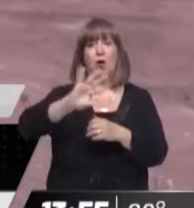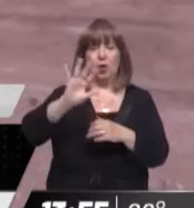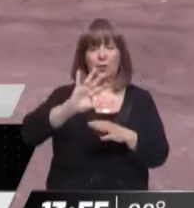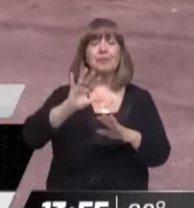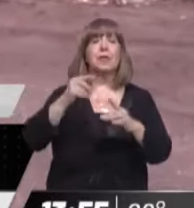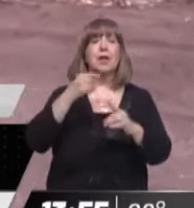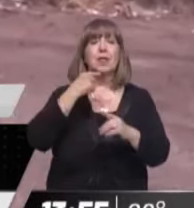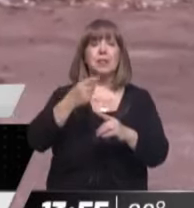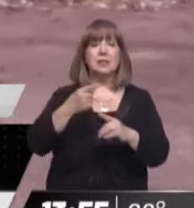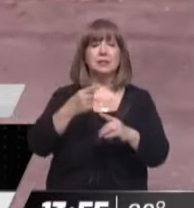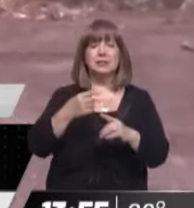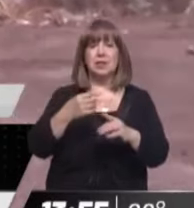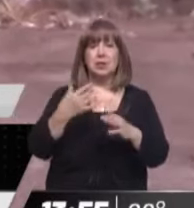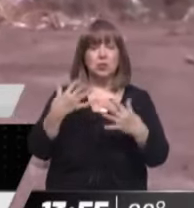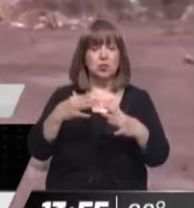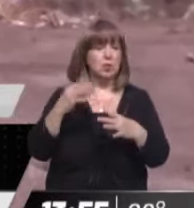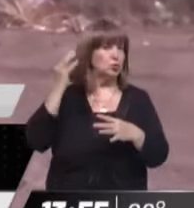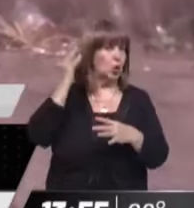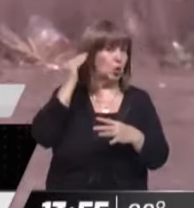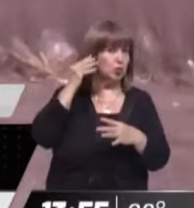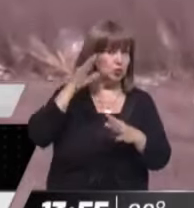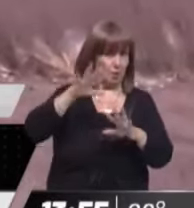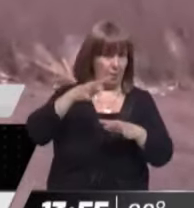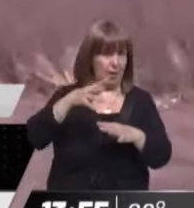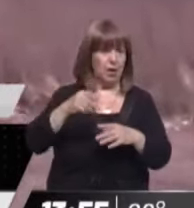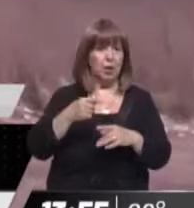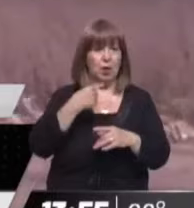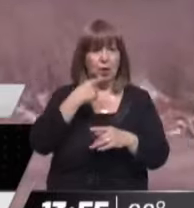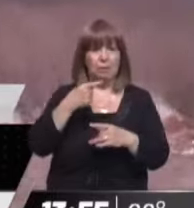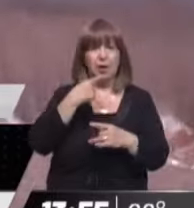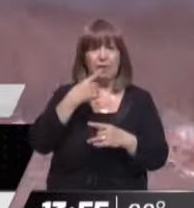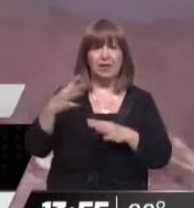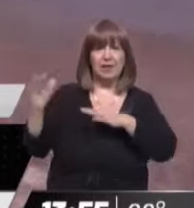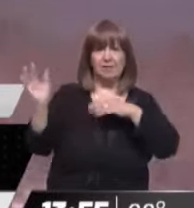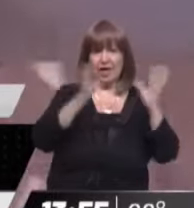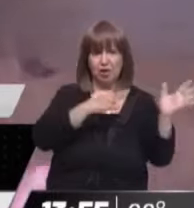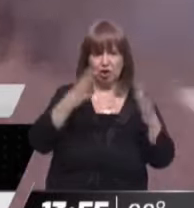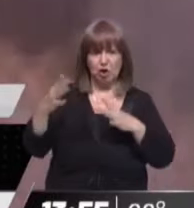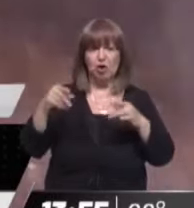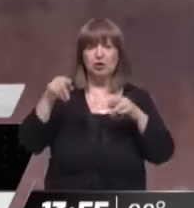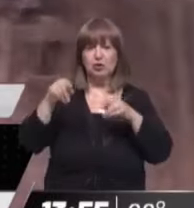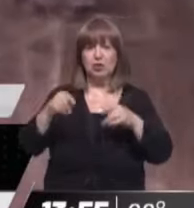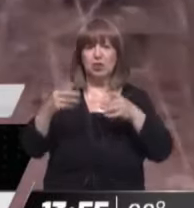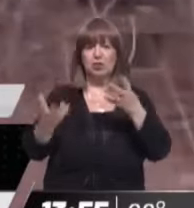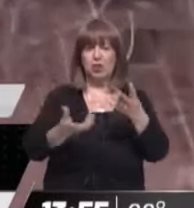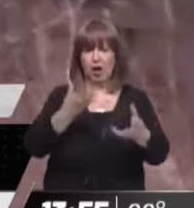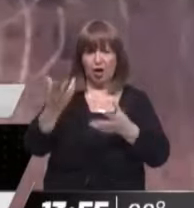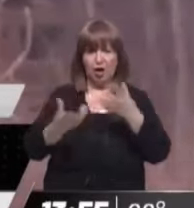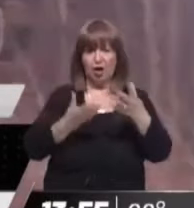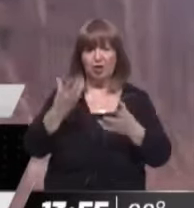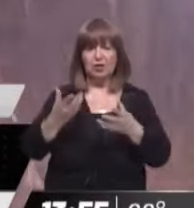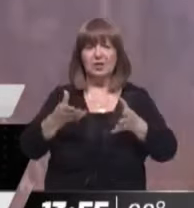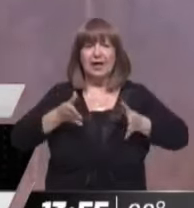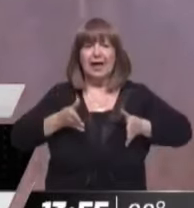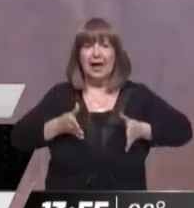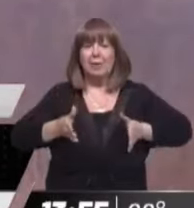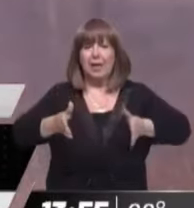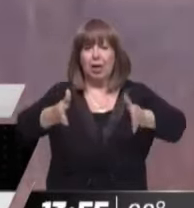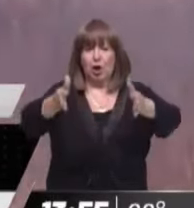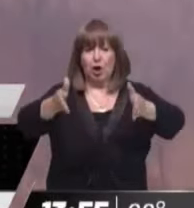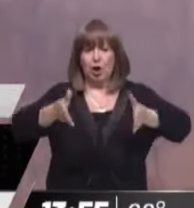Sergio, Noelia, es muy mala la señal, pero quiero decirles que se ha complicado la situación acá en el Algarrobal. El camino de tierra